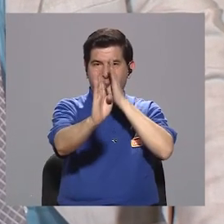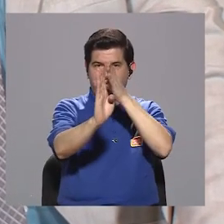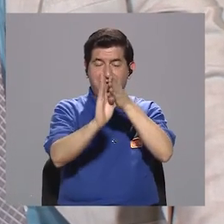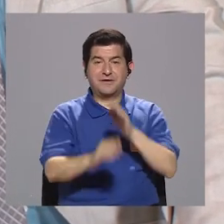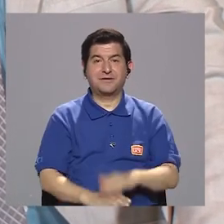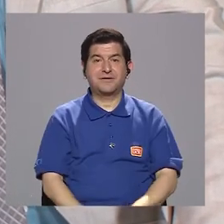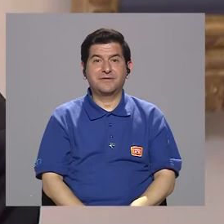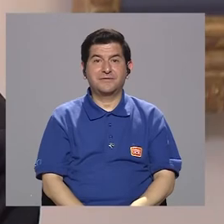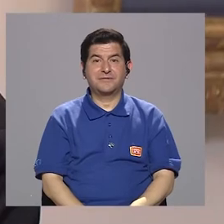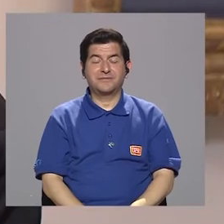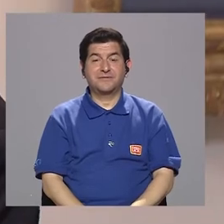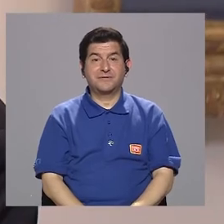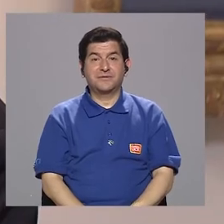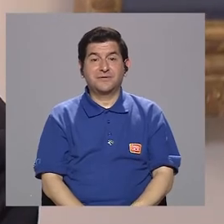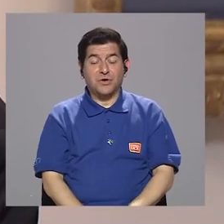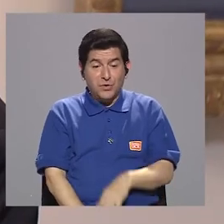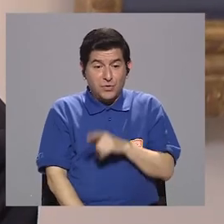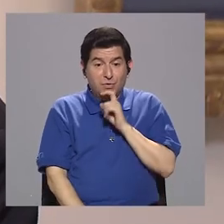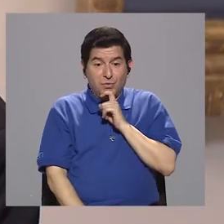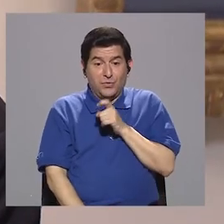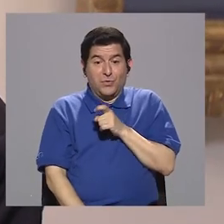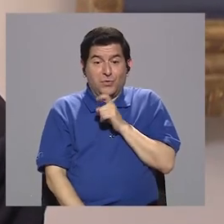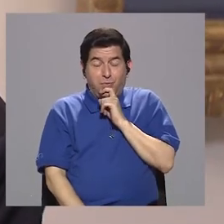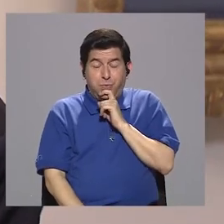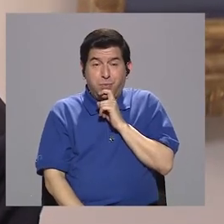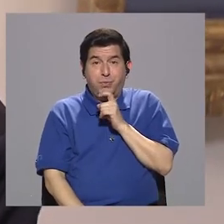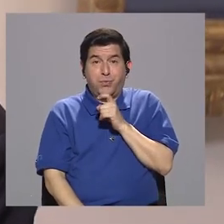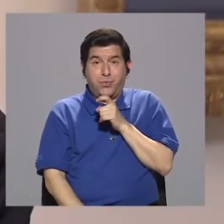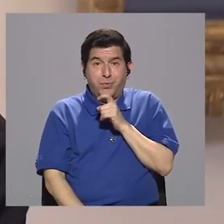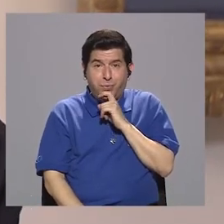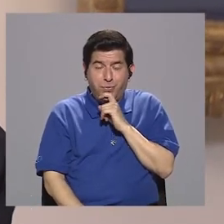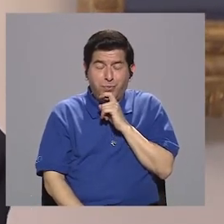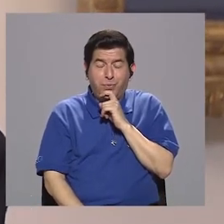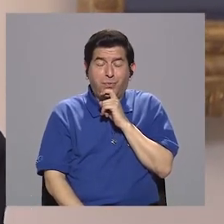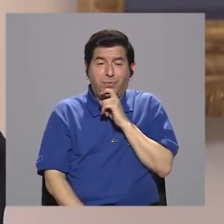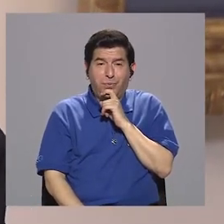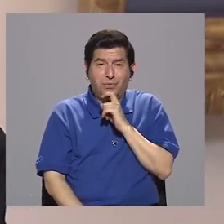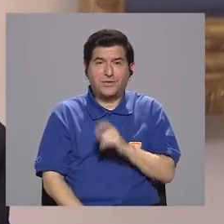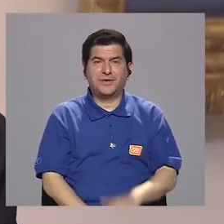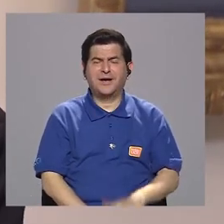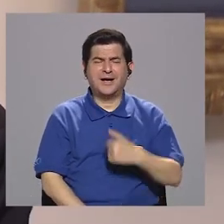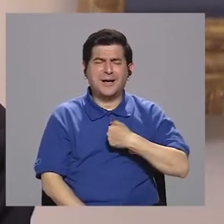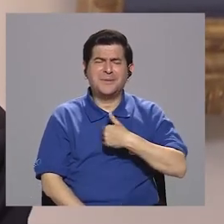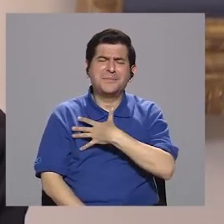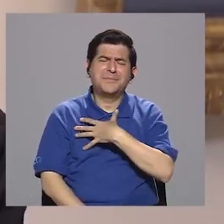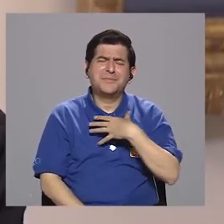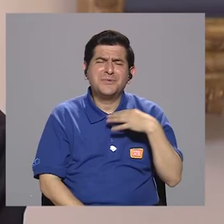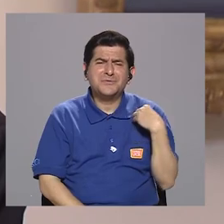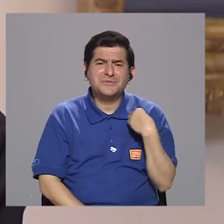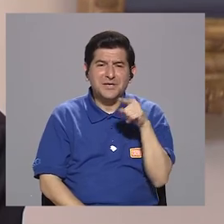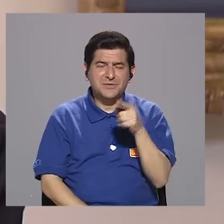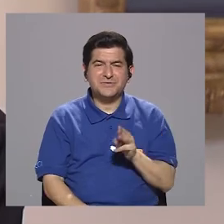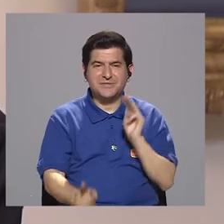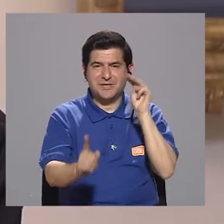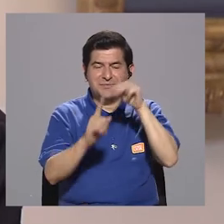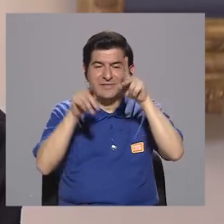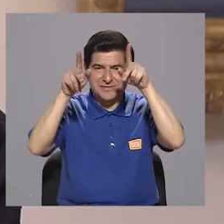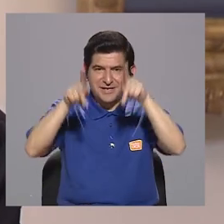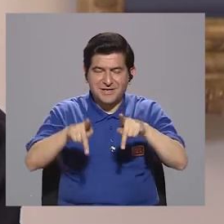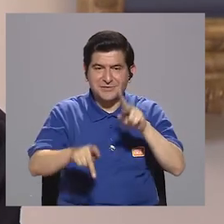es sumamente, sumamente difícil, ¿verdad? Es un tema. Sobre todo porque me gustaría que le dé un mensaje a la